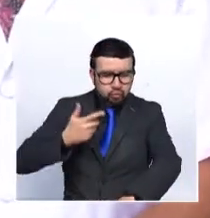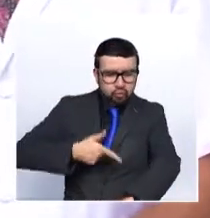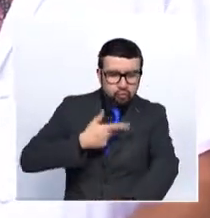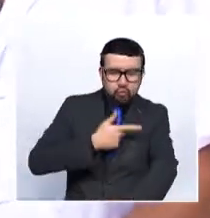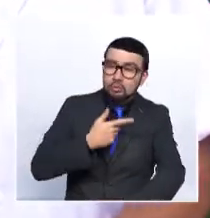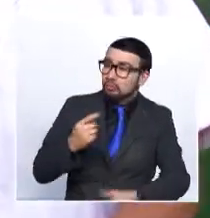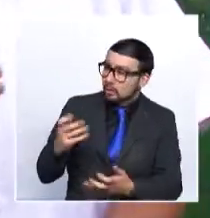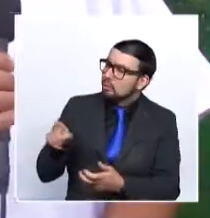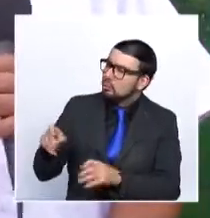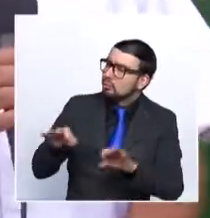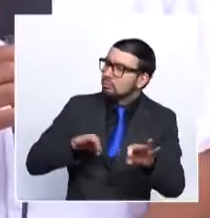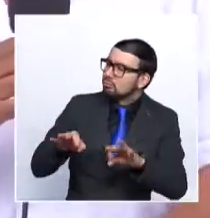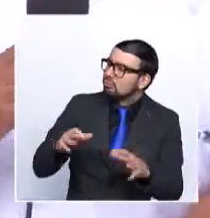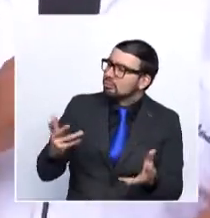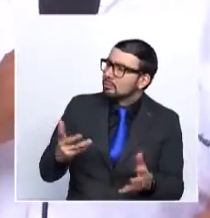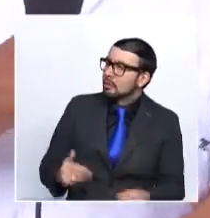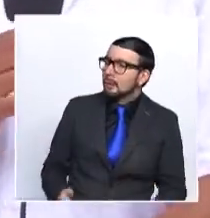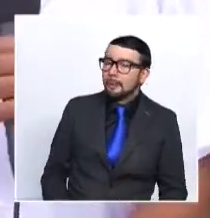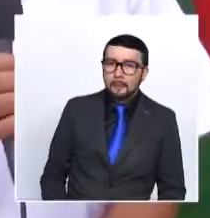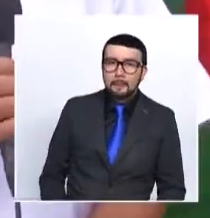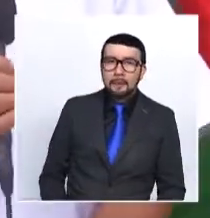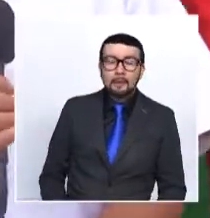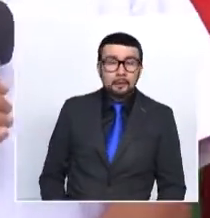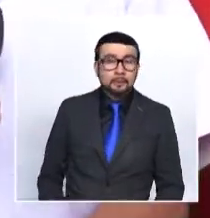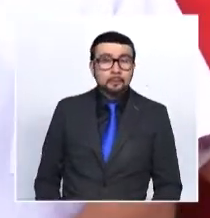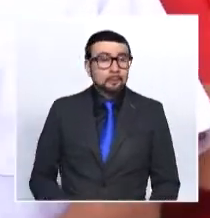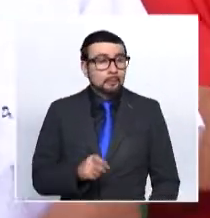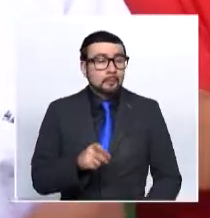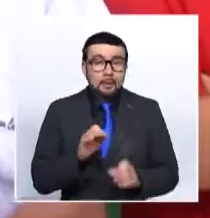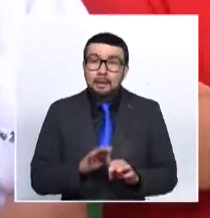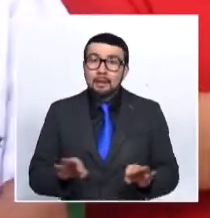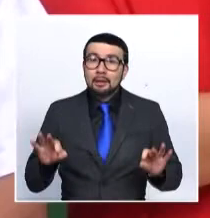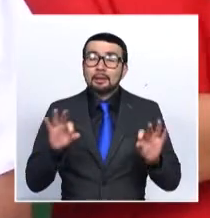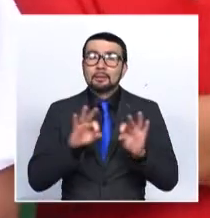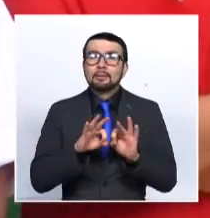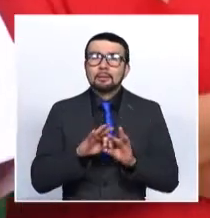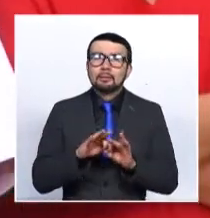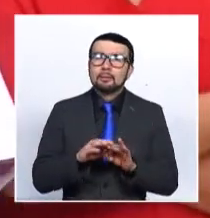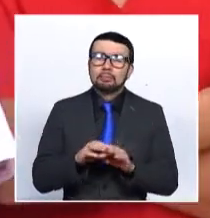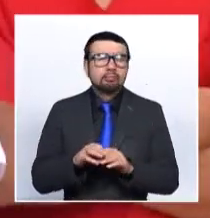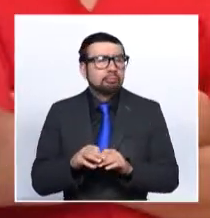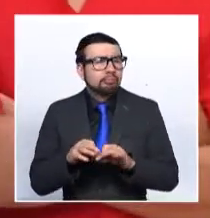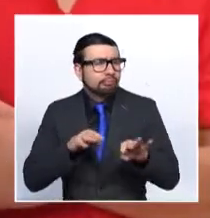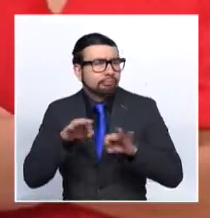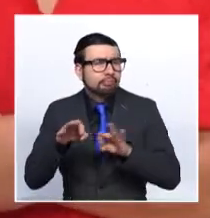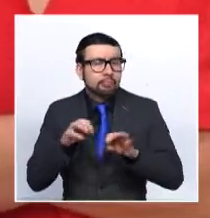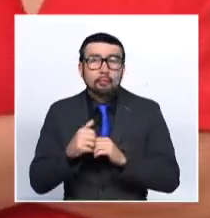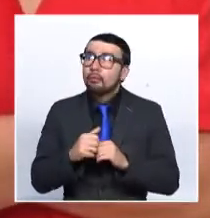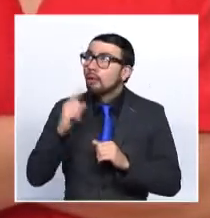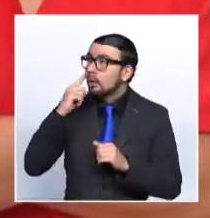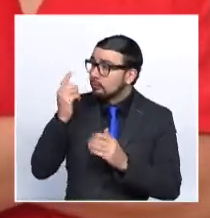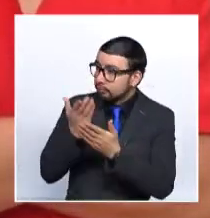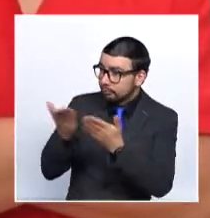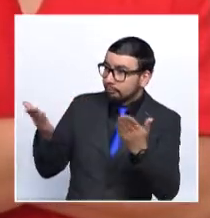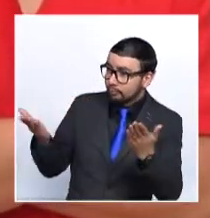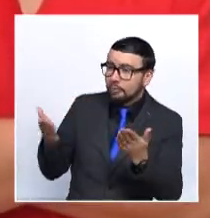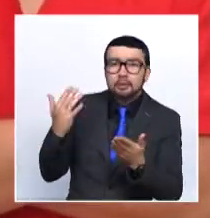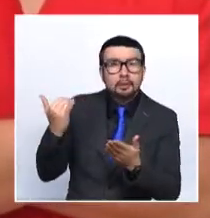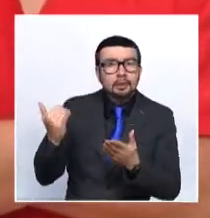explique. Bueno, es muy importante hablar de lo siguiente. Aquí ven ustedes unas